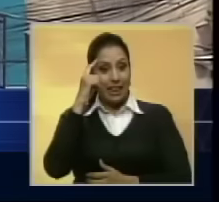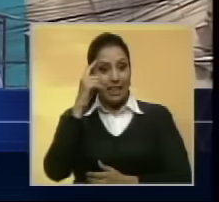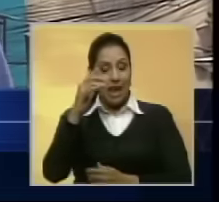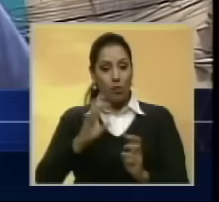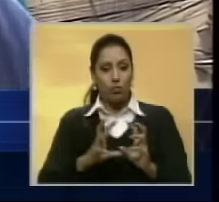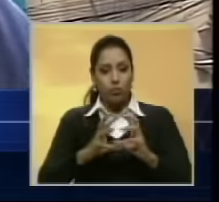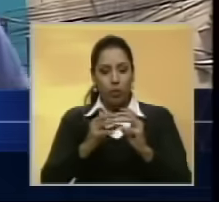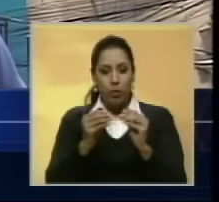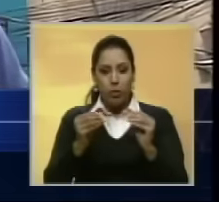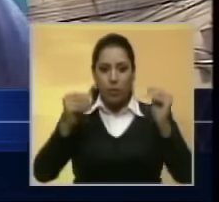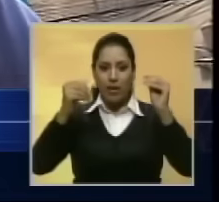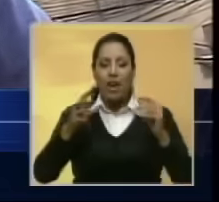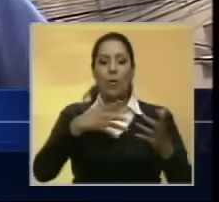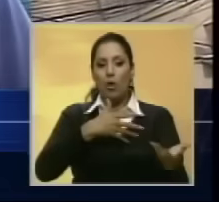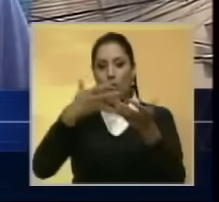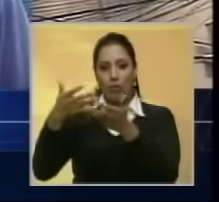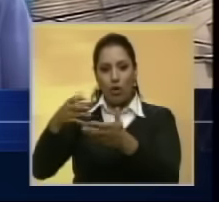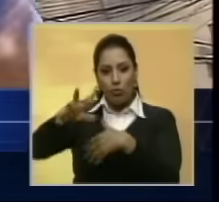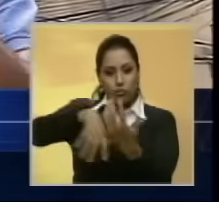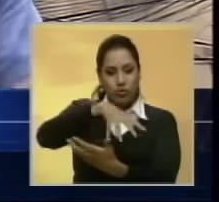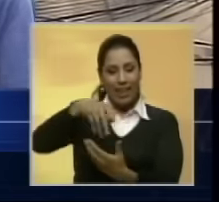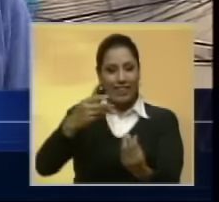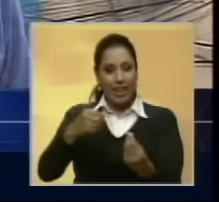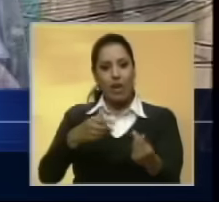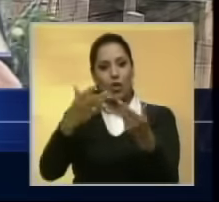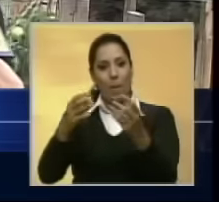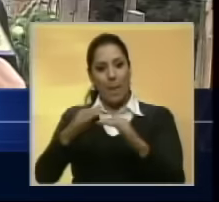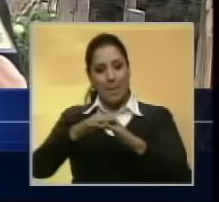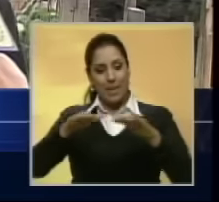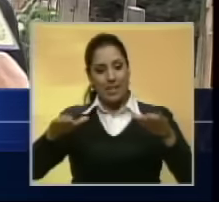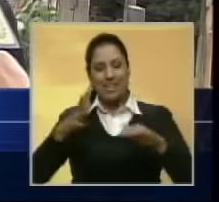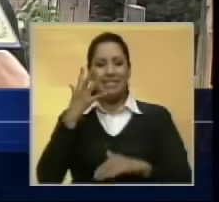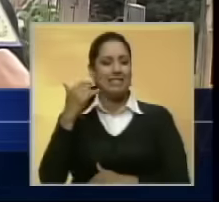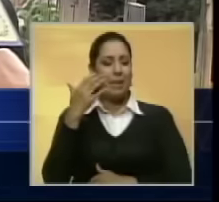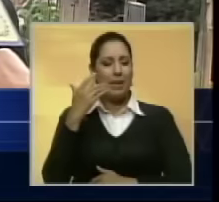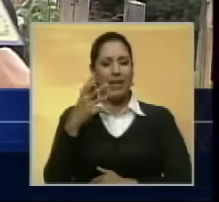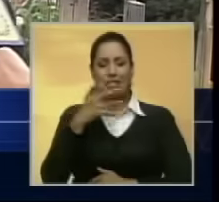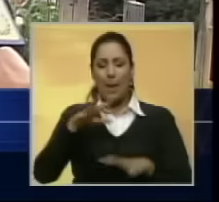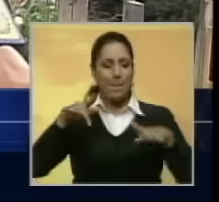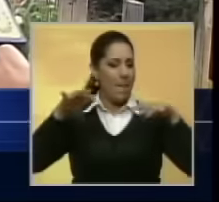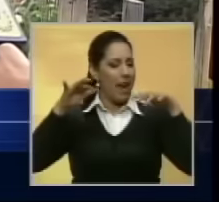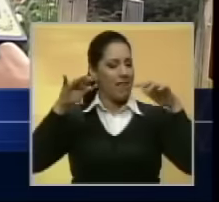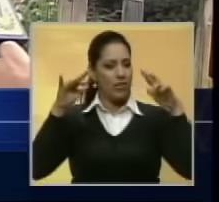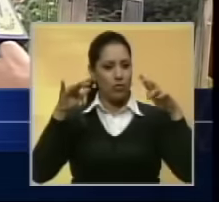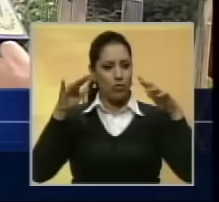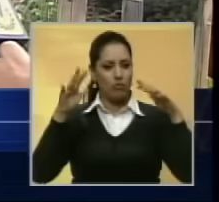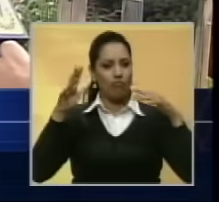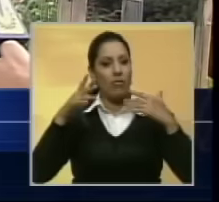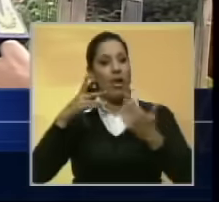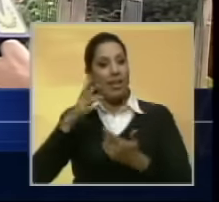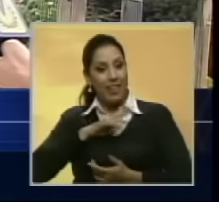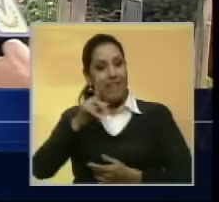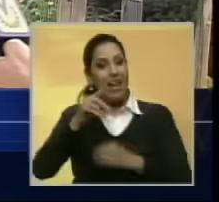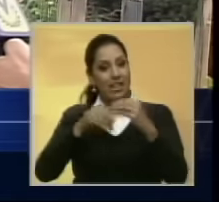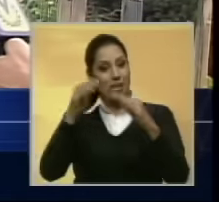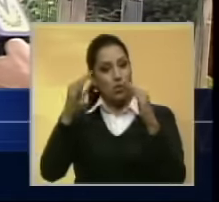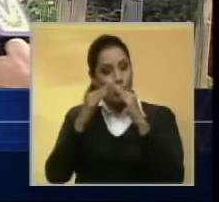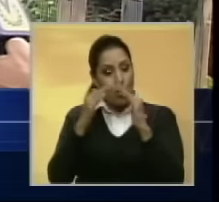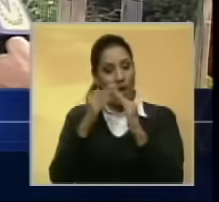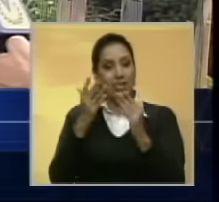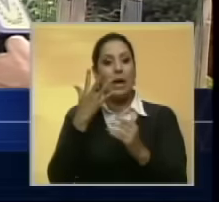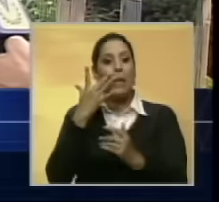descompuesto, se saca otra vez, se vuelve a mezclar y se lleva a las mesas. Es una experiencia maravillosa y que lo hagan en sus casas